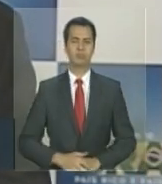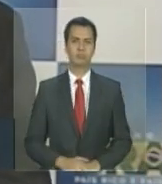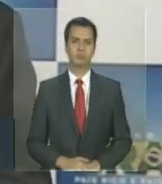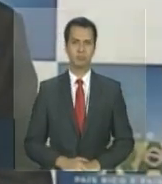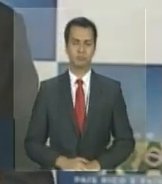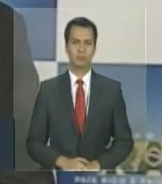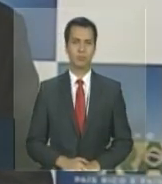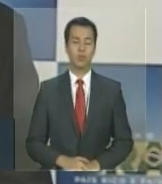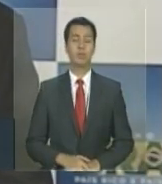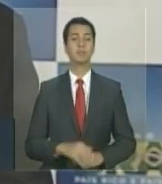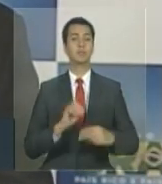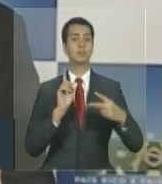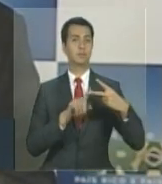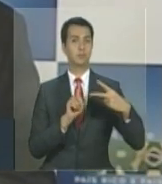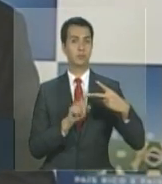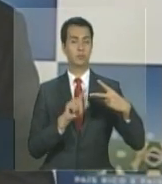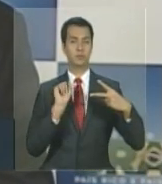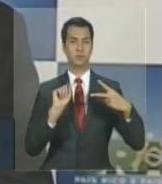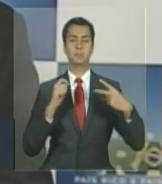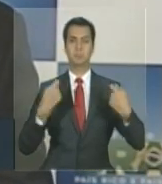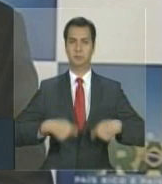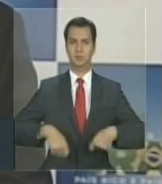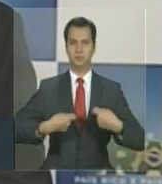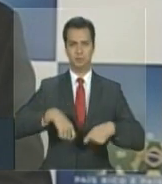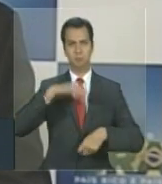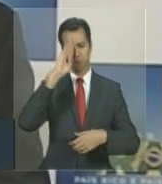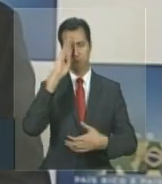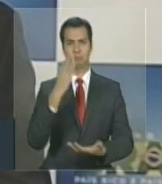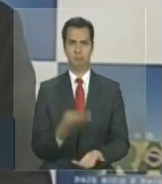que reconocer que